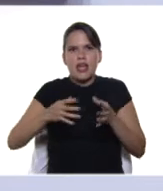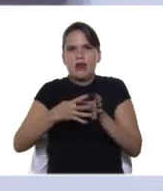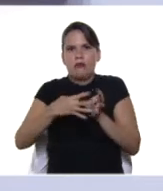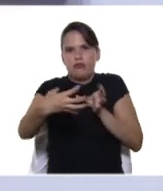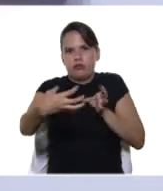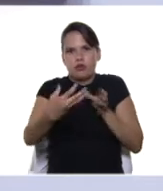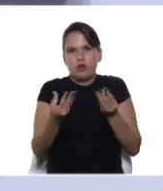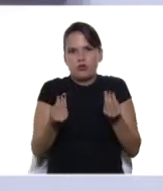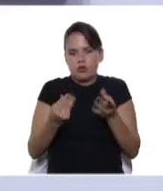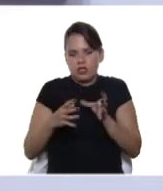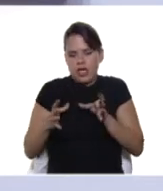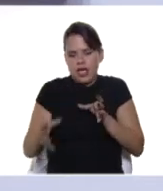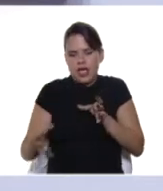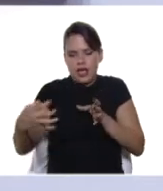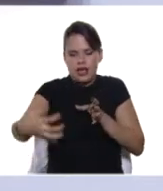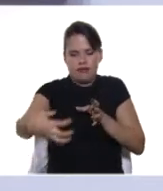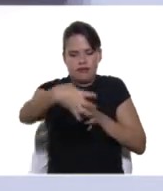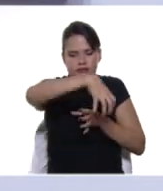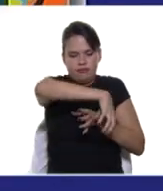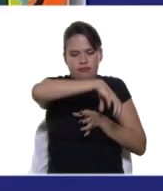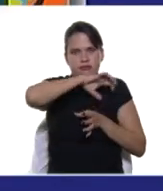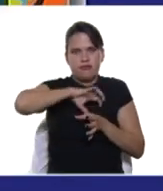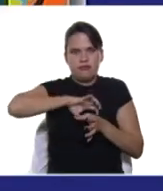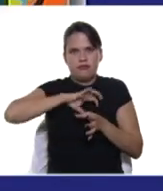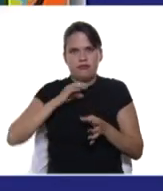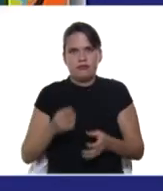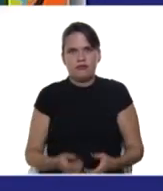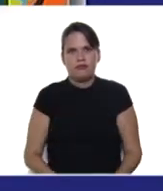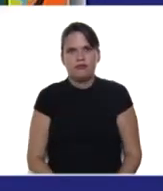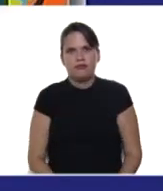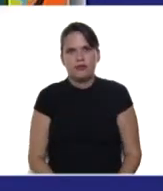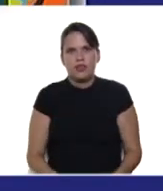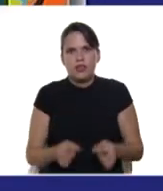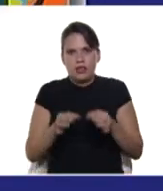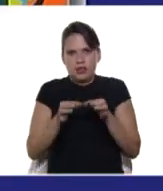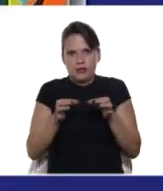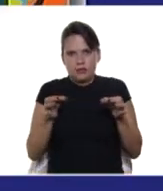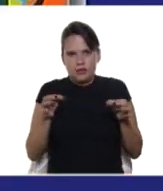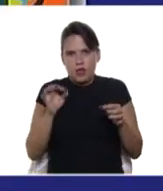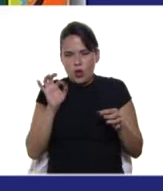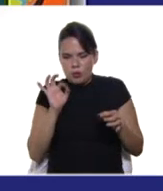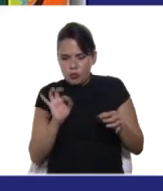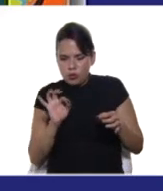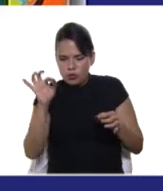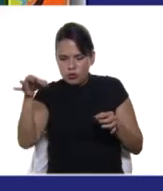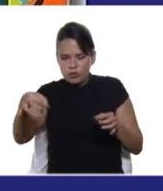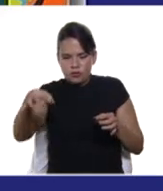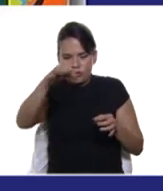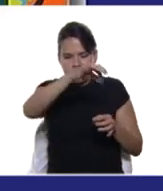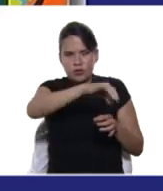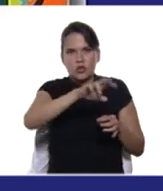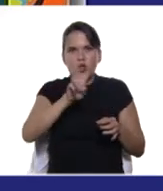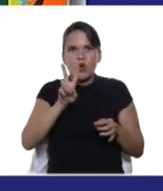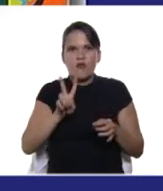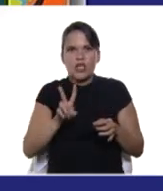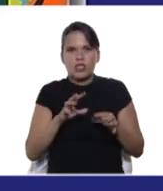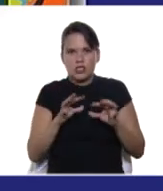forman esos polígonos, y los vértices son los puntos extremos de las